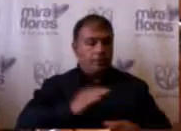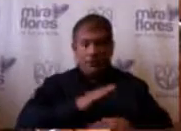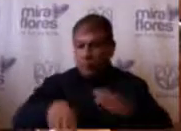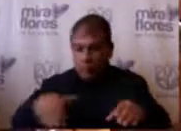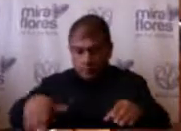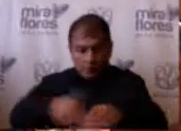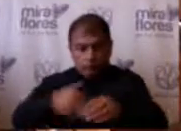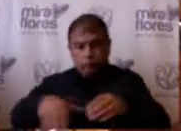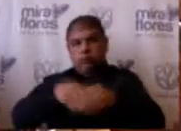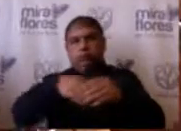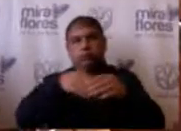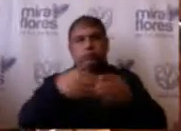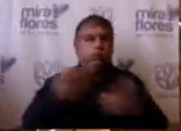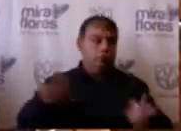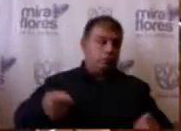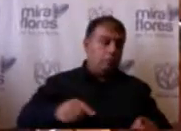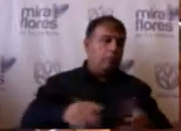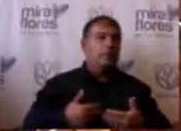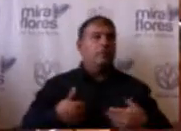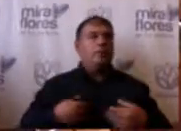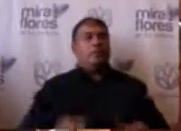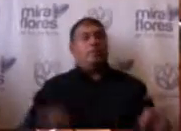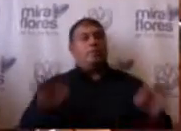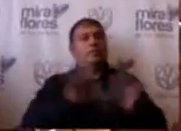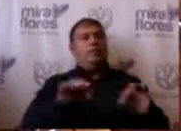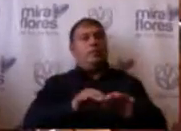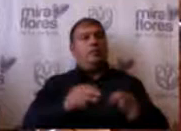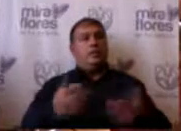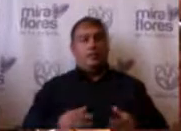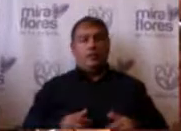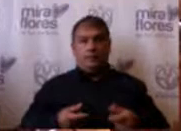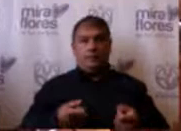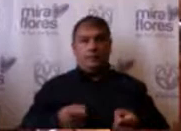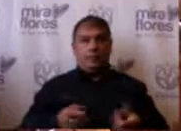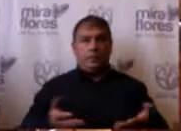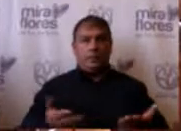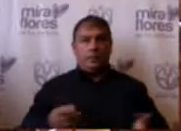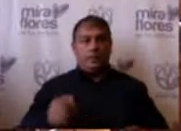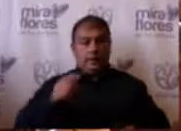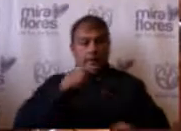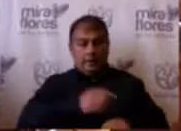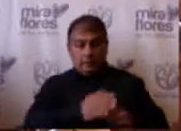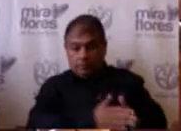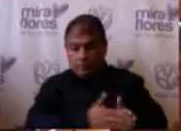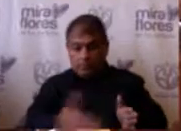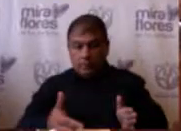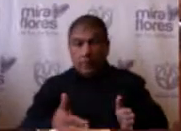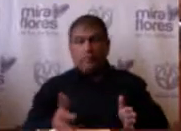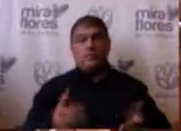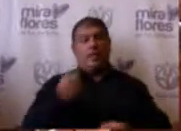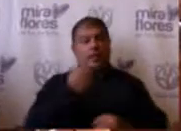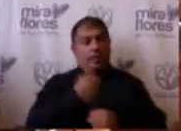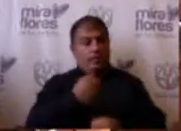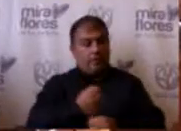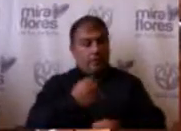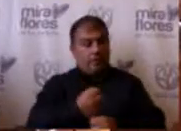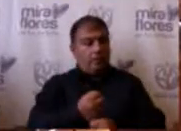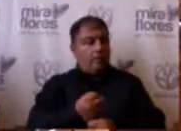convenios que se tienen y lo importante es que durante esta durante este plazo durante este tiempo se ha trabajado